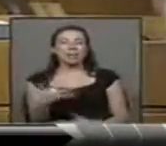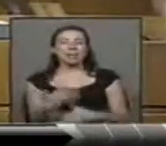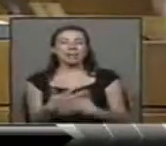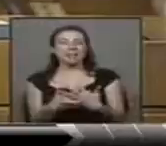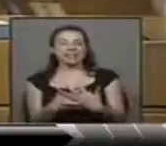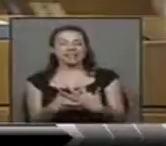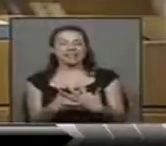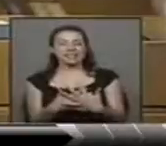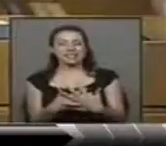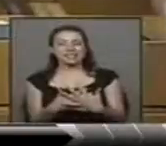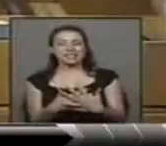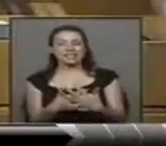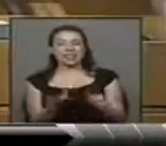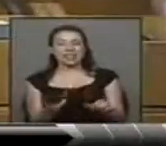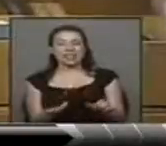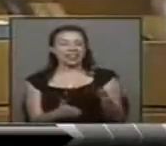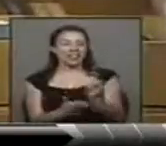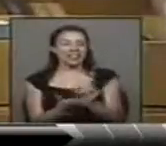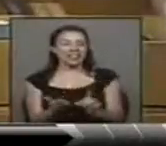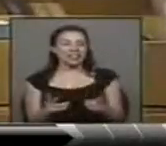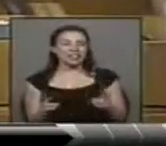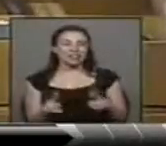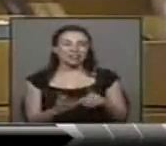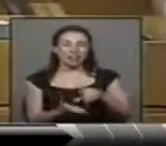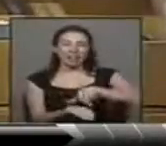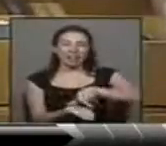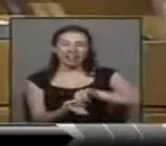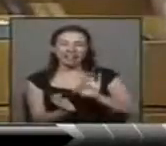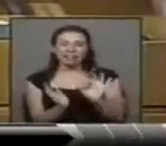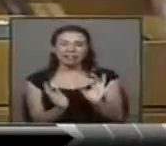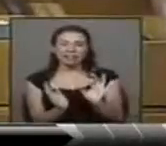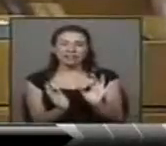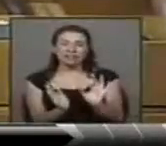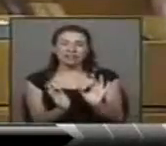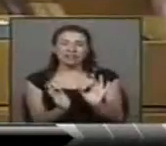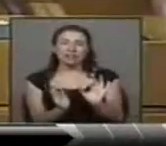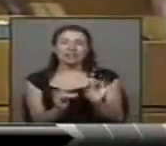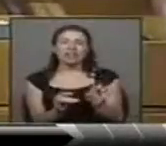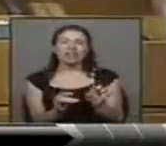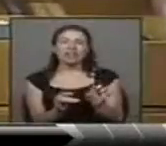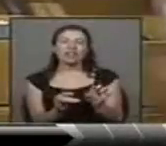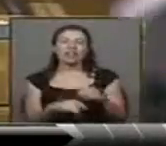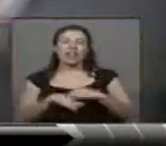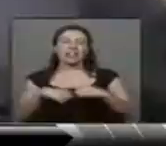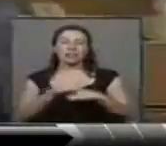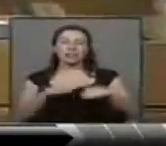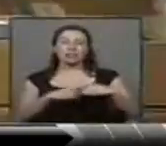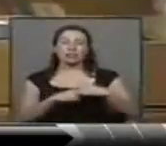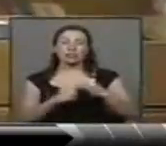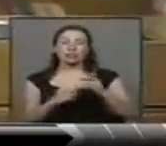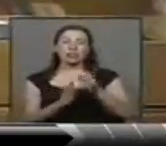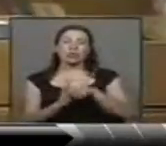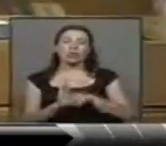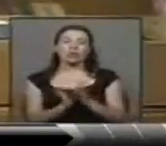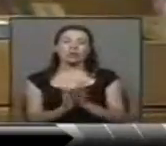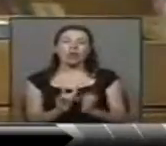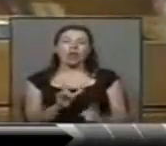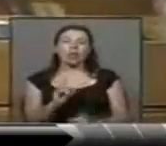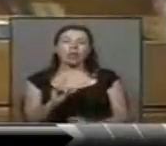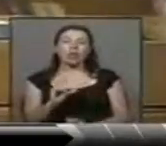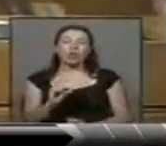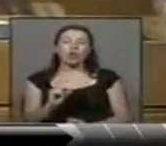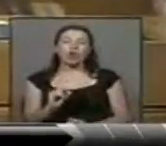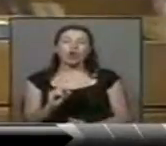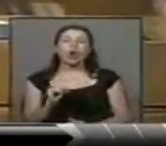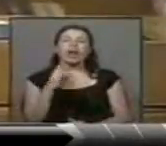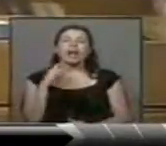4541-43-LP15, el diseño de arquitectura, especialidades y estructuras del proyecto de reposición de la Escuela de Yuco, Comuna de